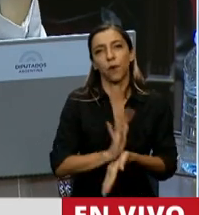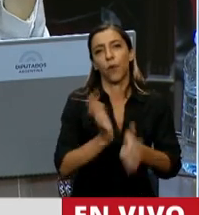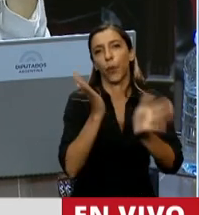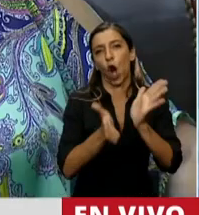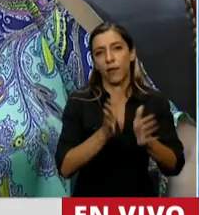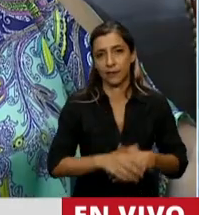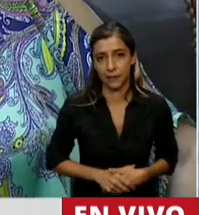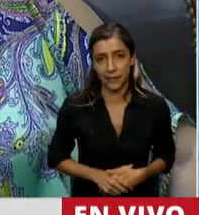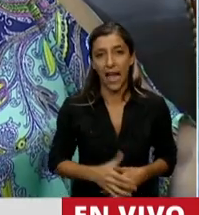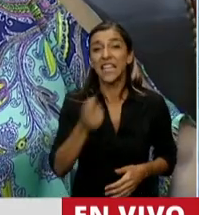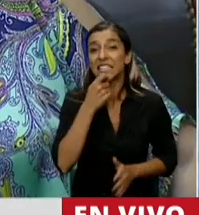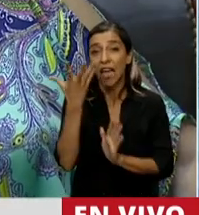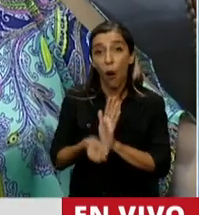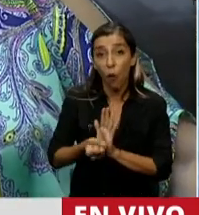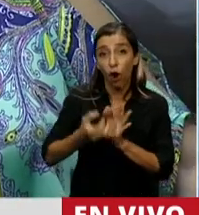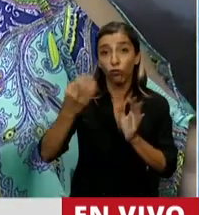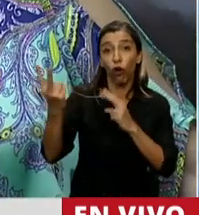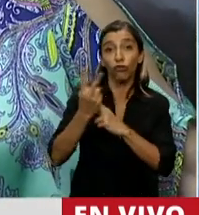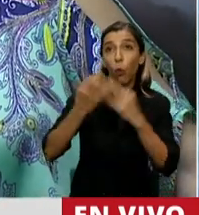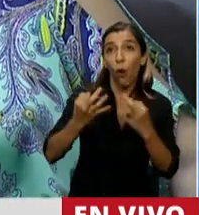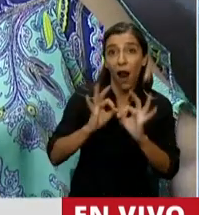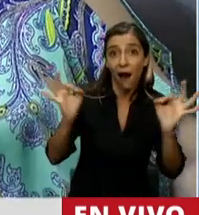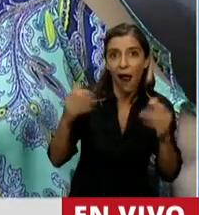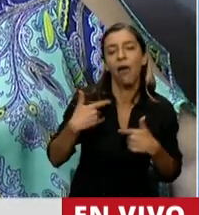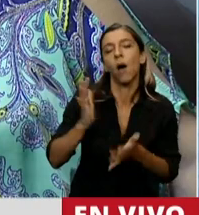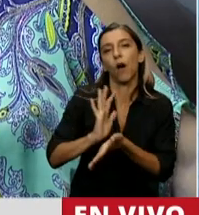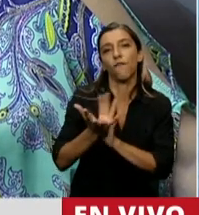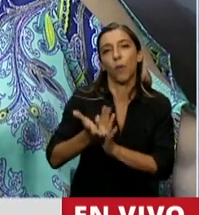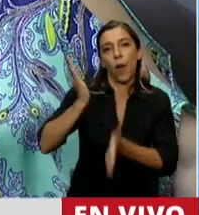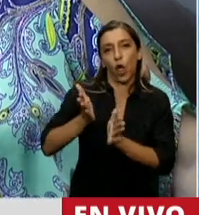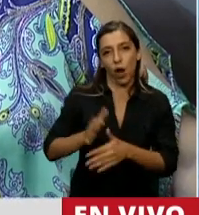un aborto seguro, nos violenta. La clandestinidad